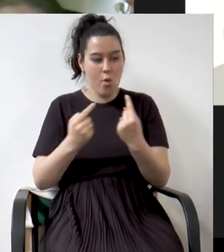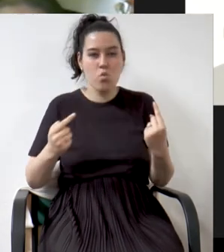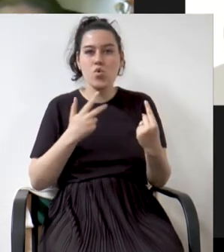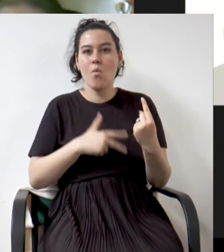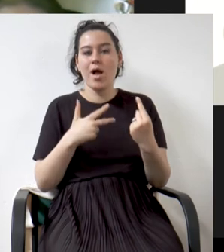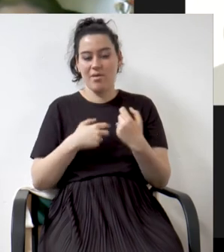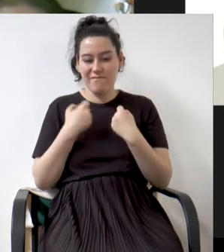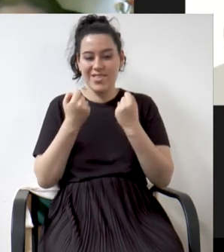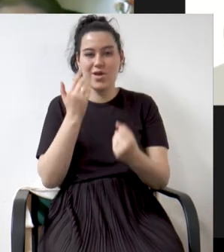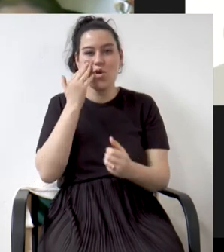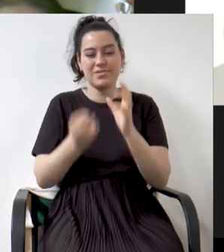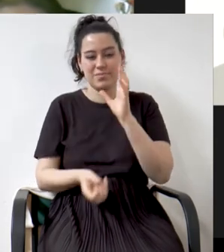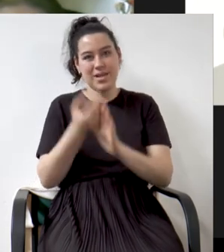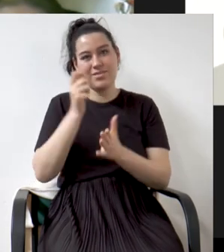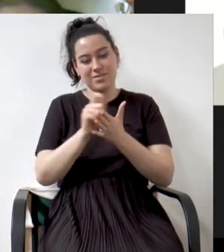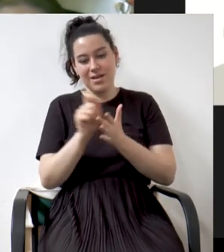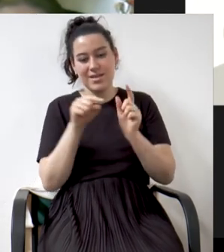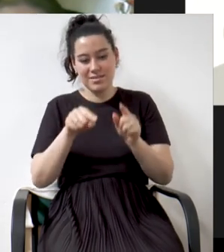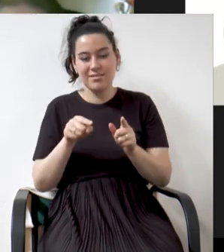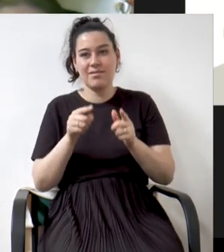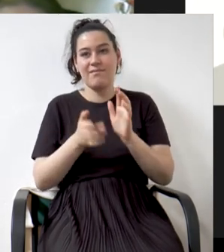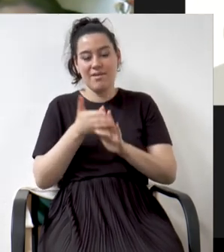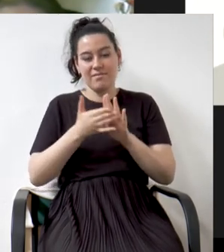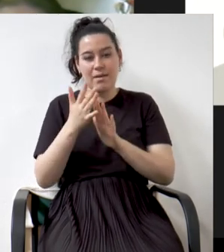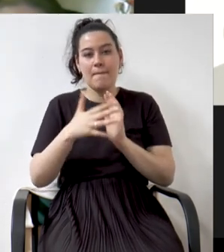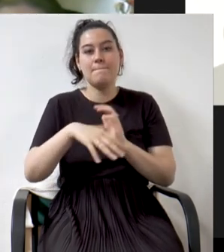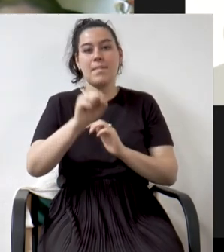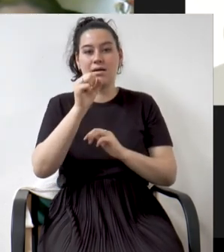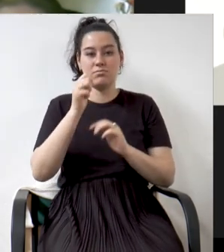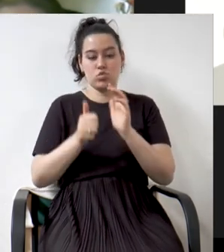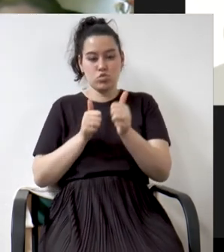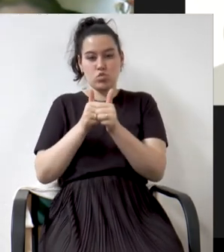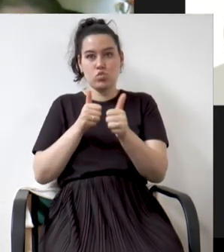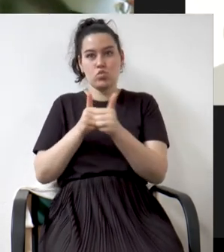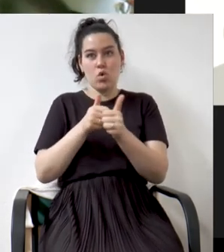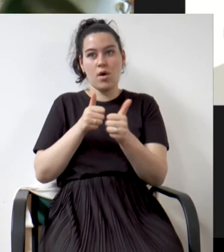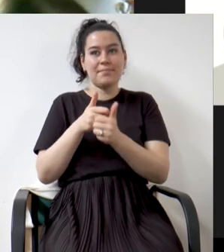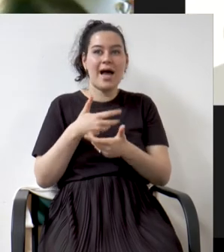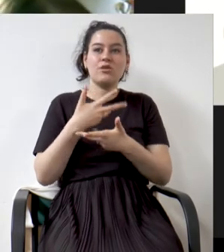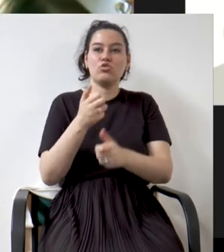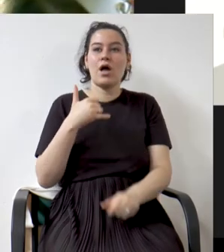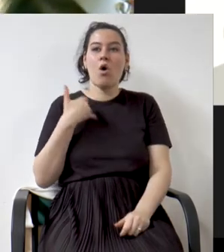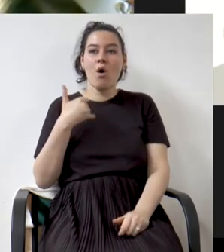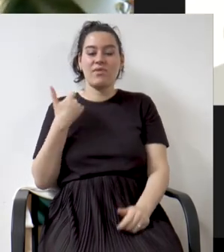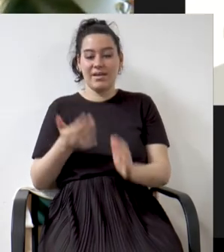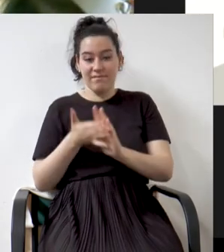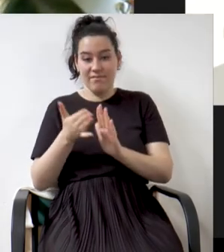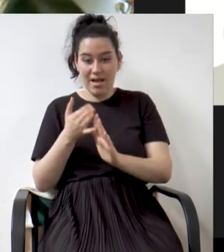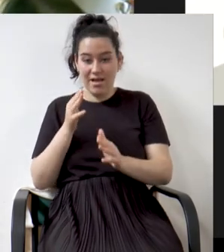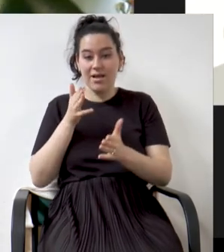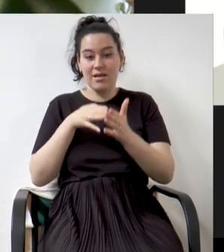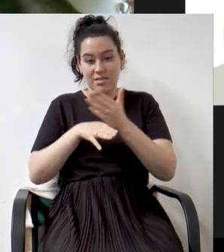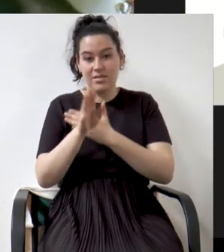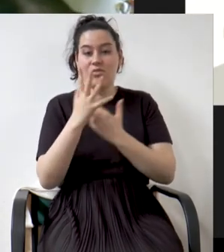generamos conocimiento, a partir de ese camino es que vamos a tener cada vez más tutores para que puedan tutorear a esos jóvenes que están egresando y que eligen la